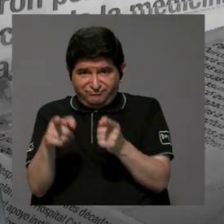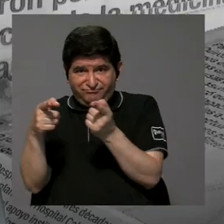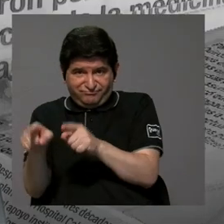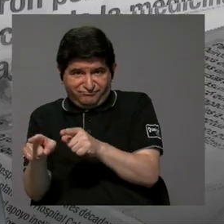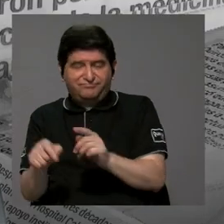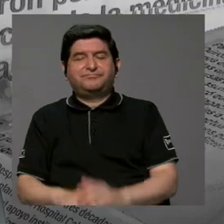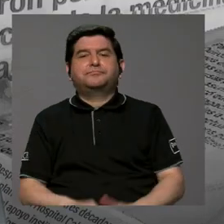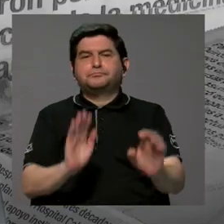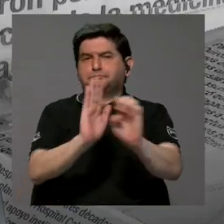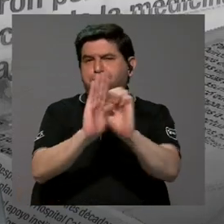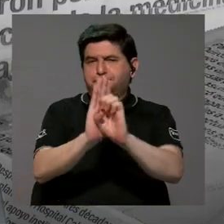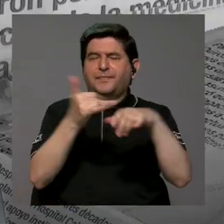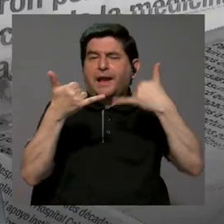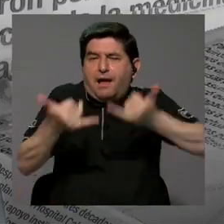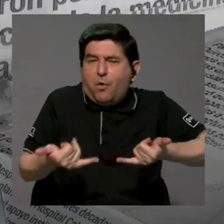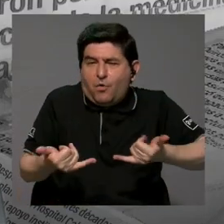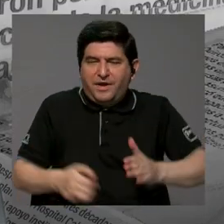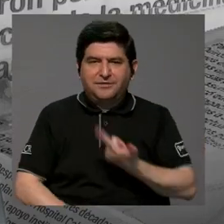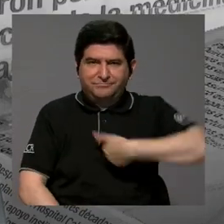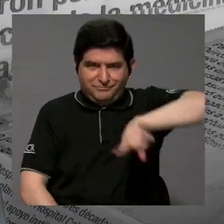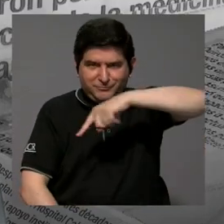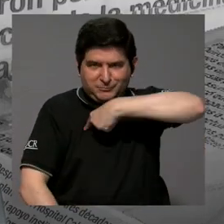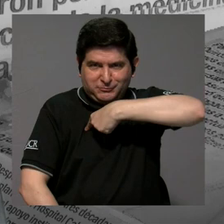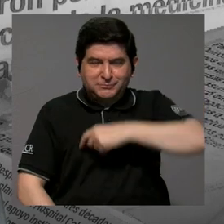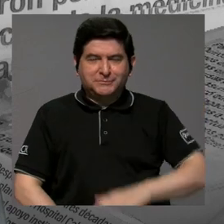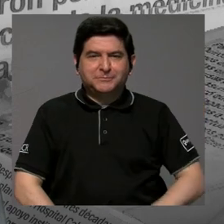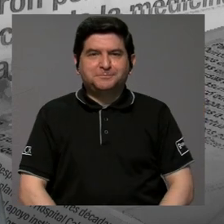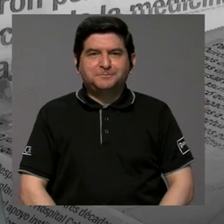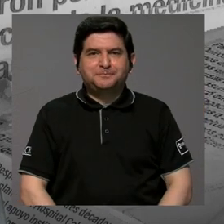Entonces, por ejemplo, en este momento nosotros